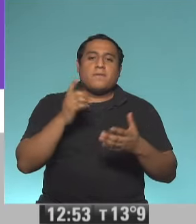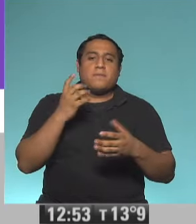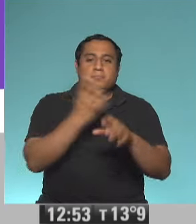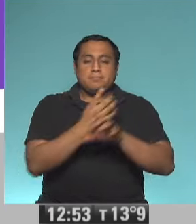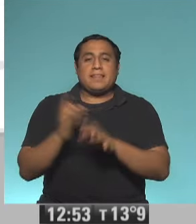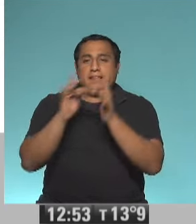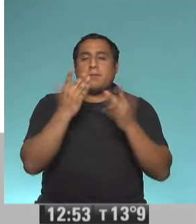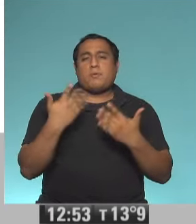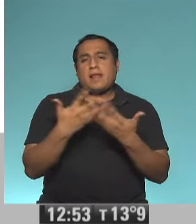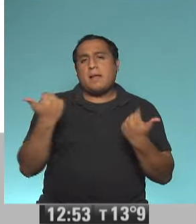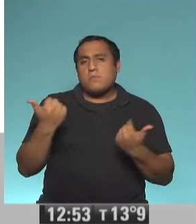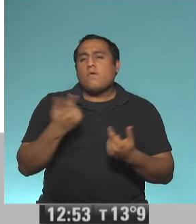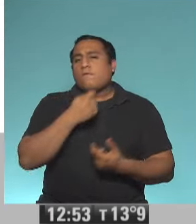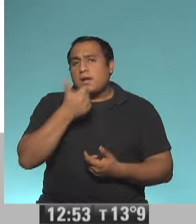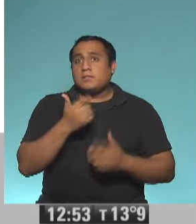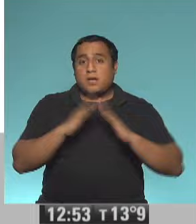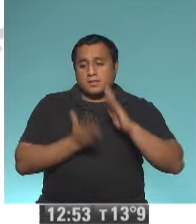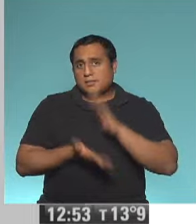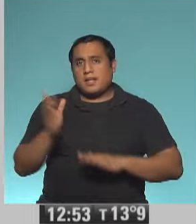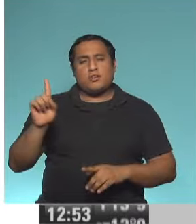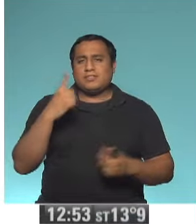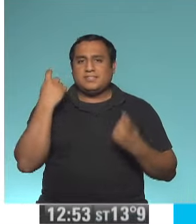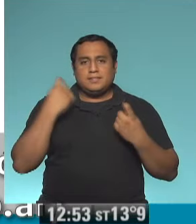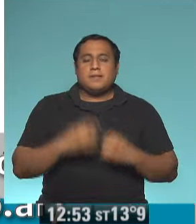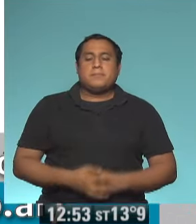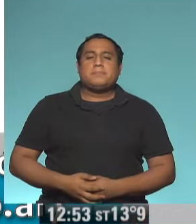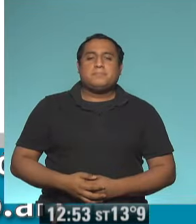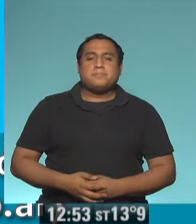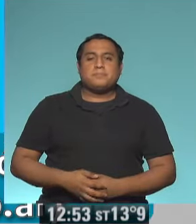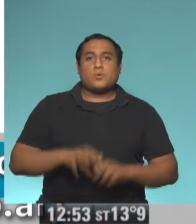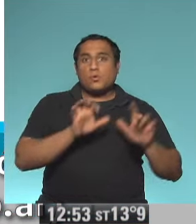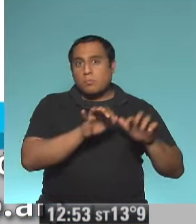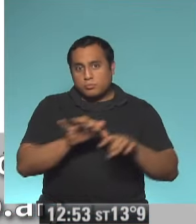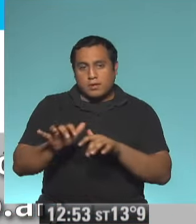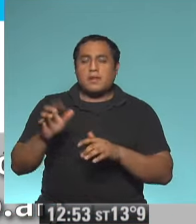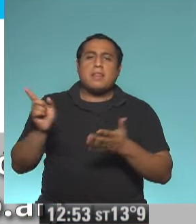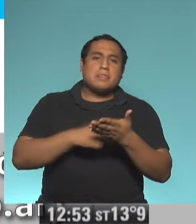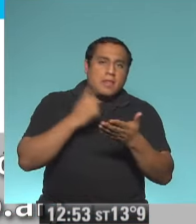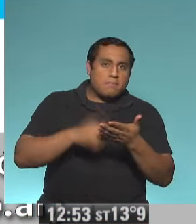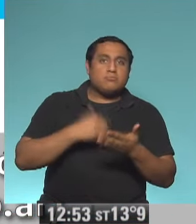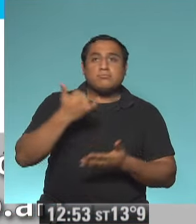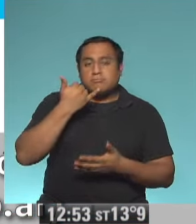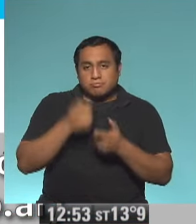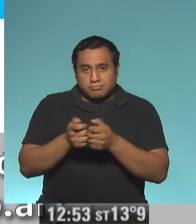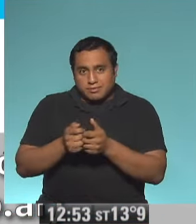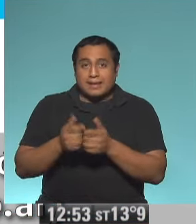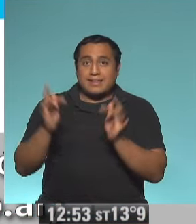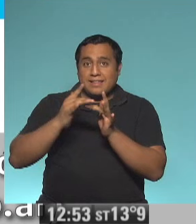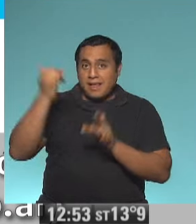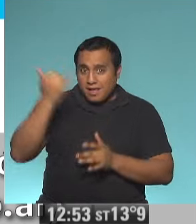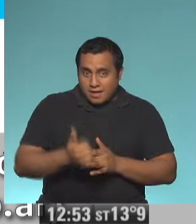forma rápida y fácil sin que tengas que salir de tu casa. Desde una computadora, tablet o celular con conexión a